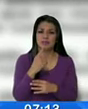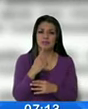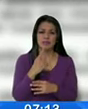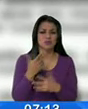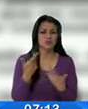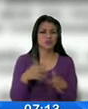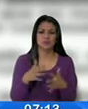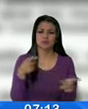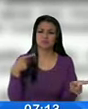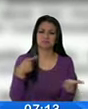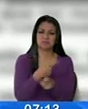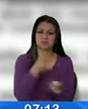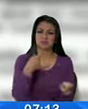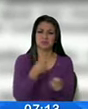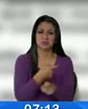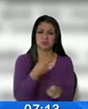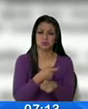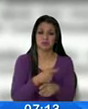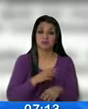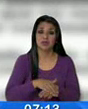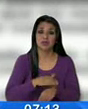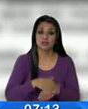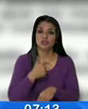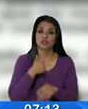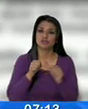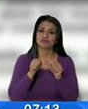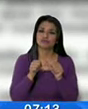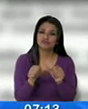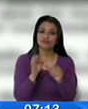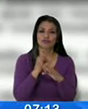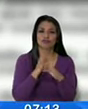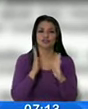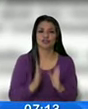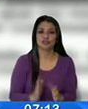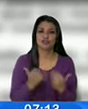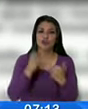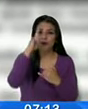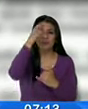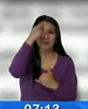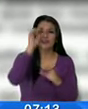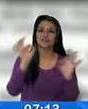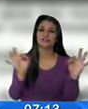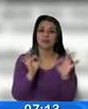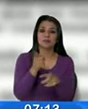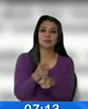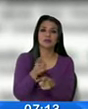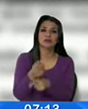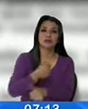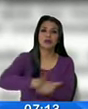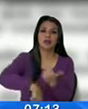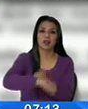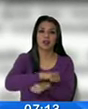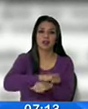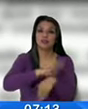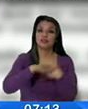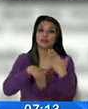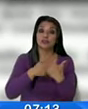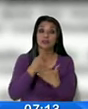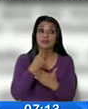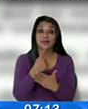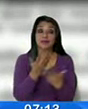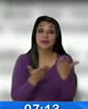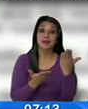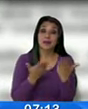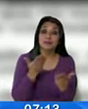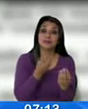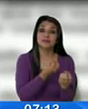de persecución, según él, por no haber continuado como funcionario en el actual gobierno. Explicó que todo está basado en una supuesta información de